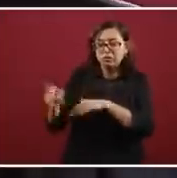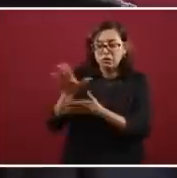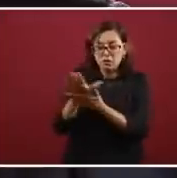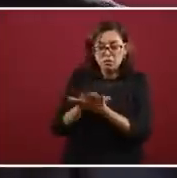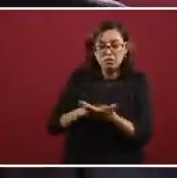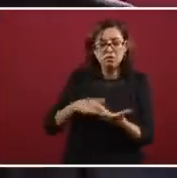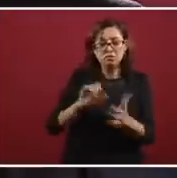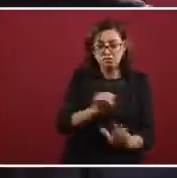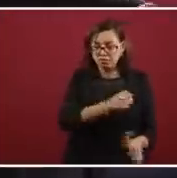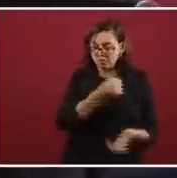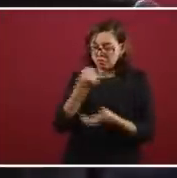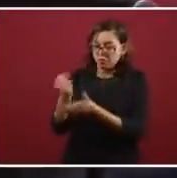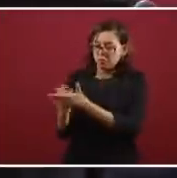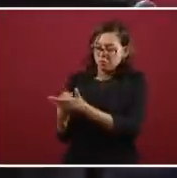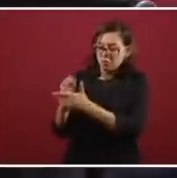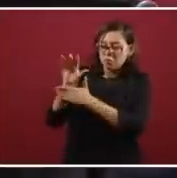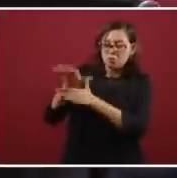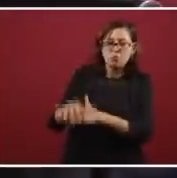a los más pobres.